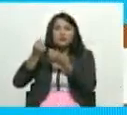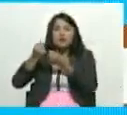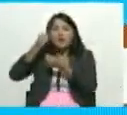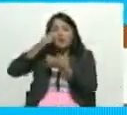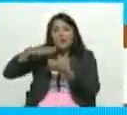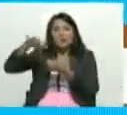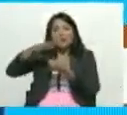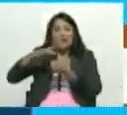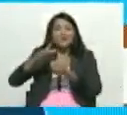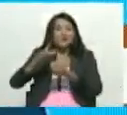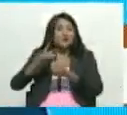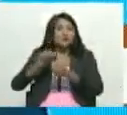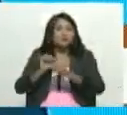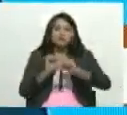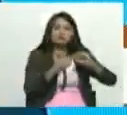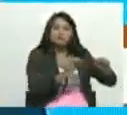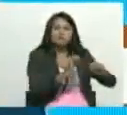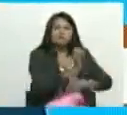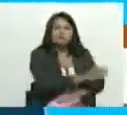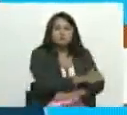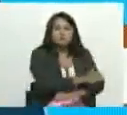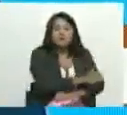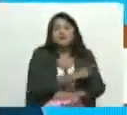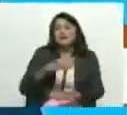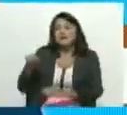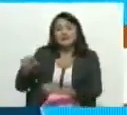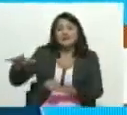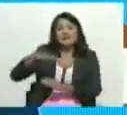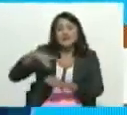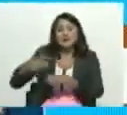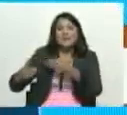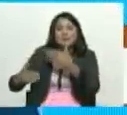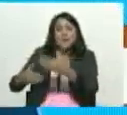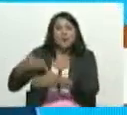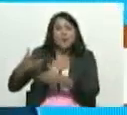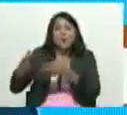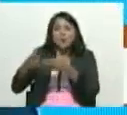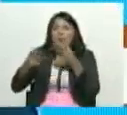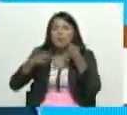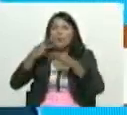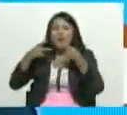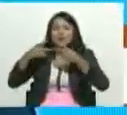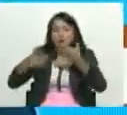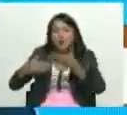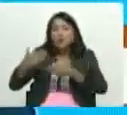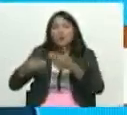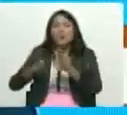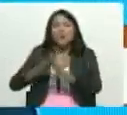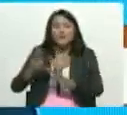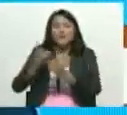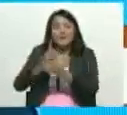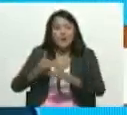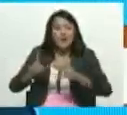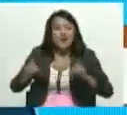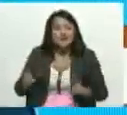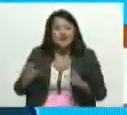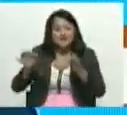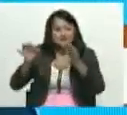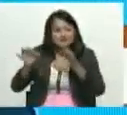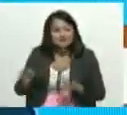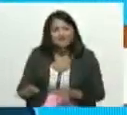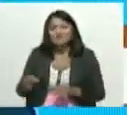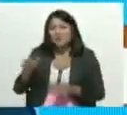y los movimientos sociales que empezaban a tejer la posibilidad de esa democracia directa de esa democracia